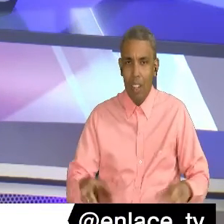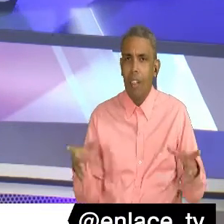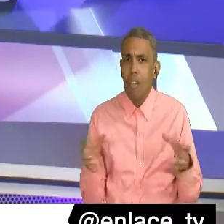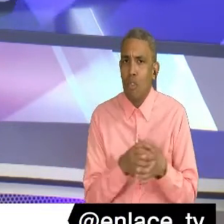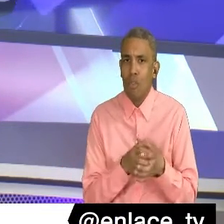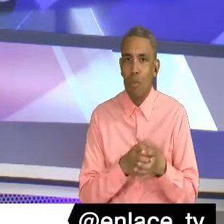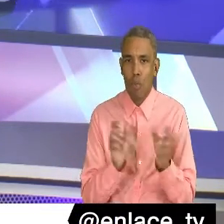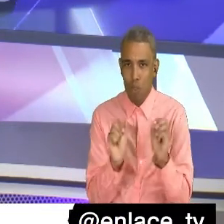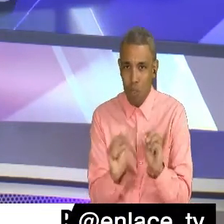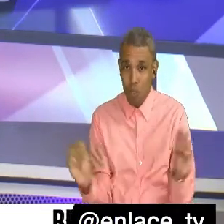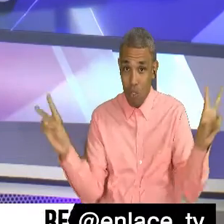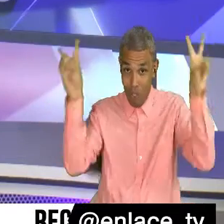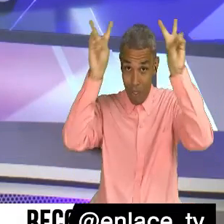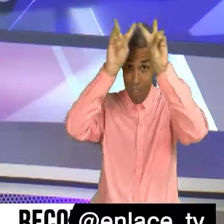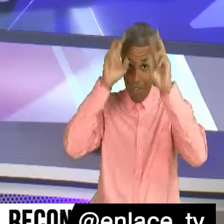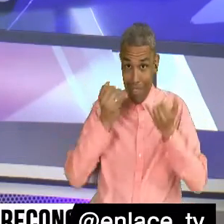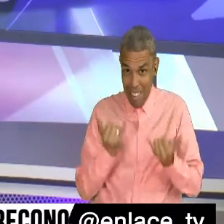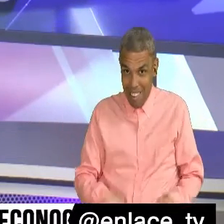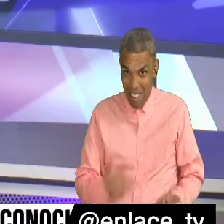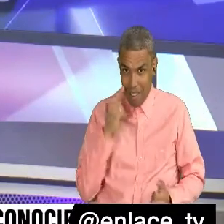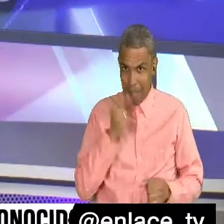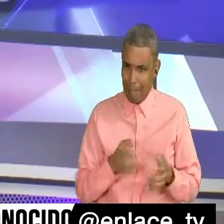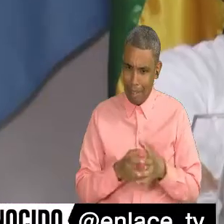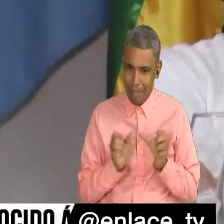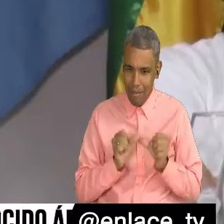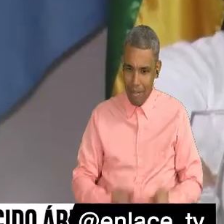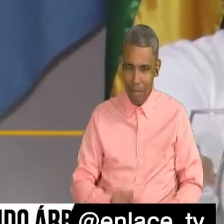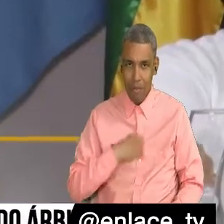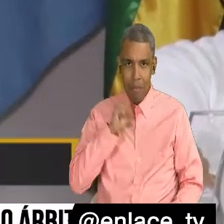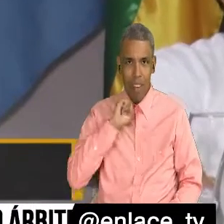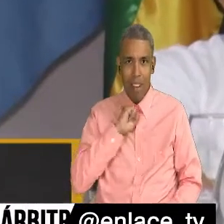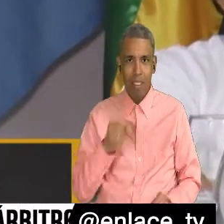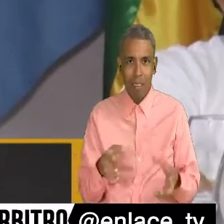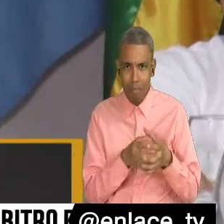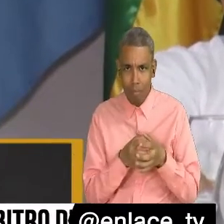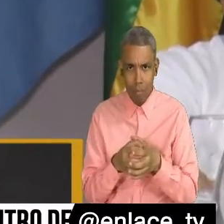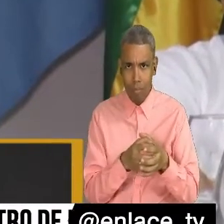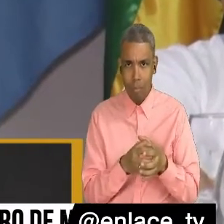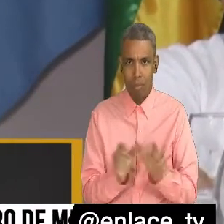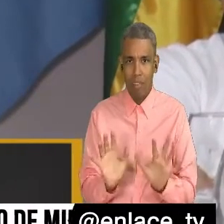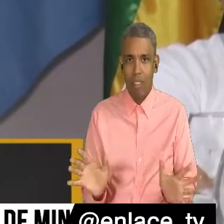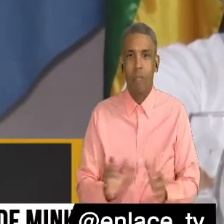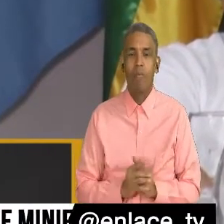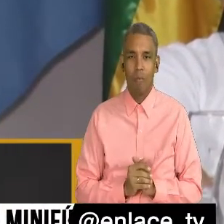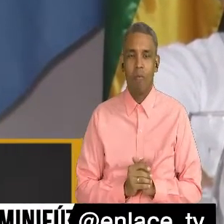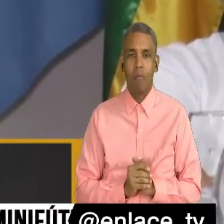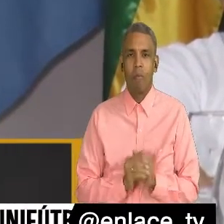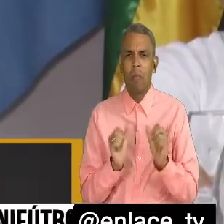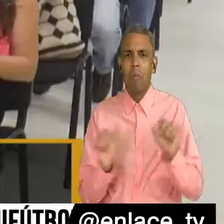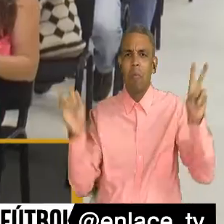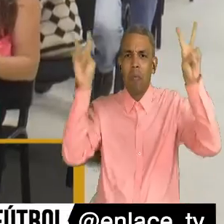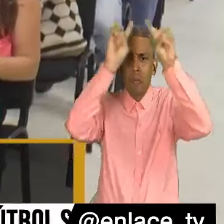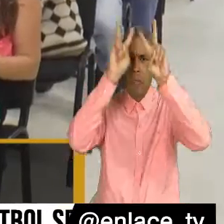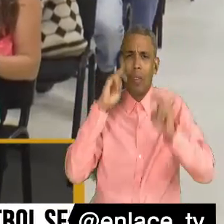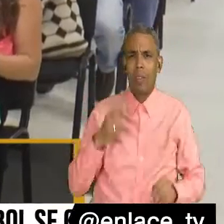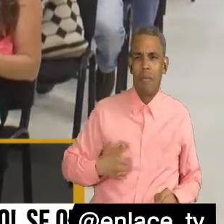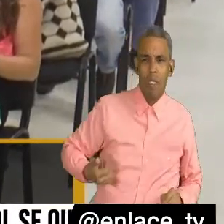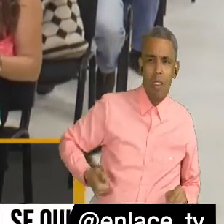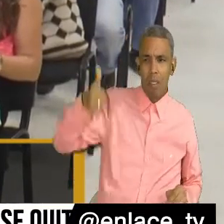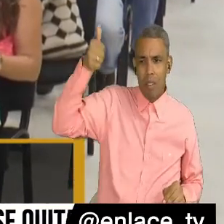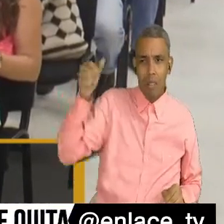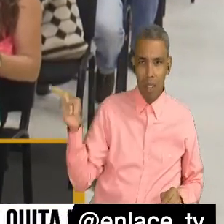y acompañamiento a las víctimas del conflicto armado. El alto comisionado para las Naciones Unidas, Todd Howland, reconoció la importancia